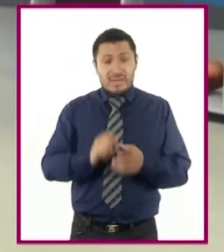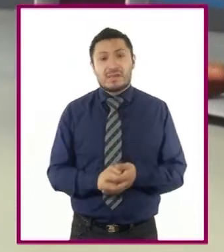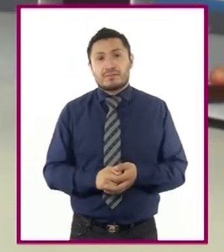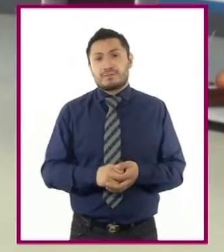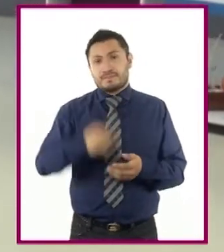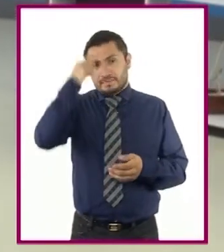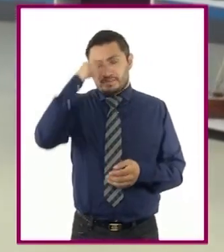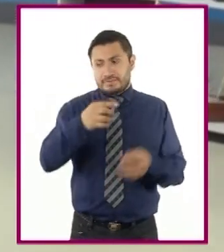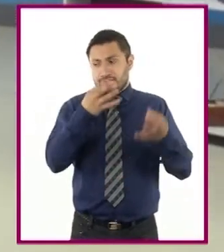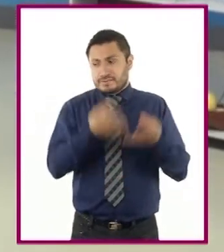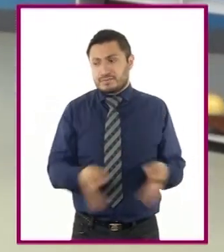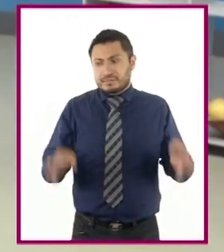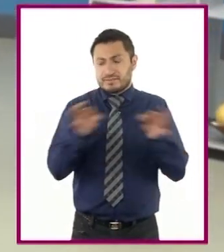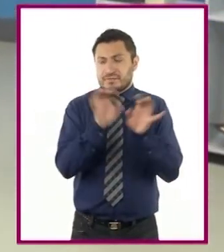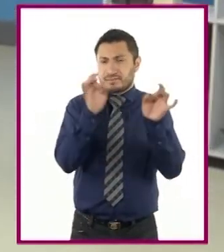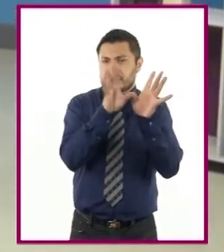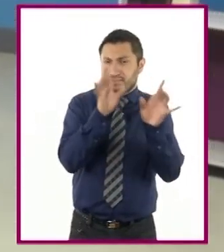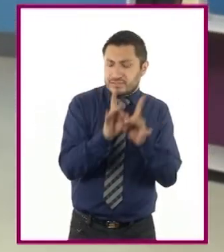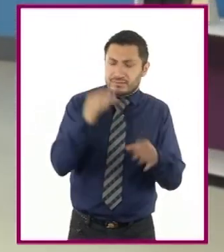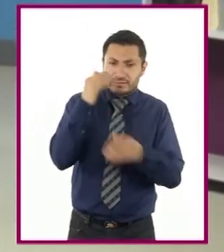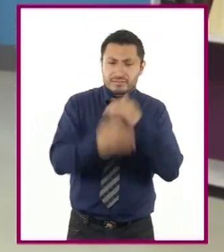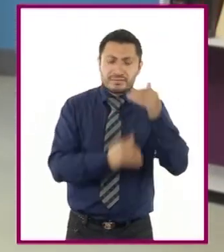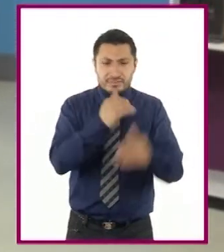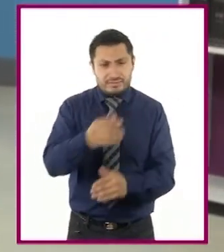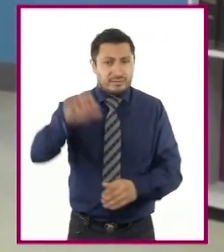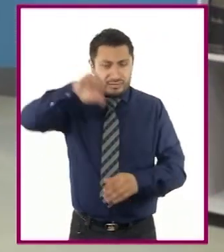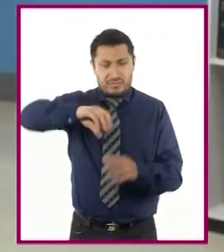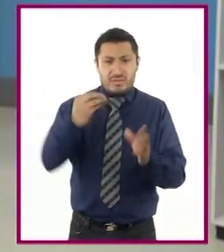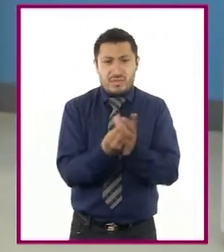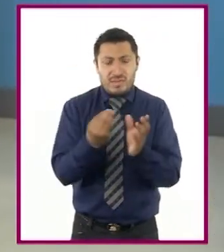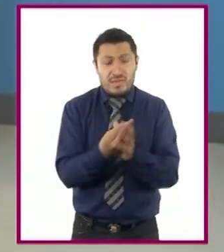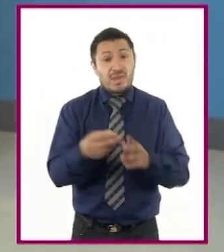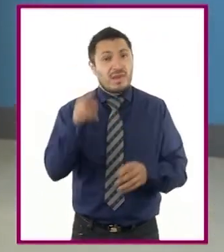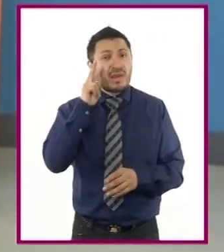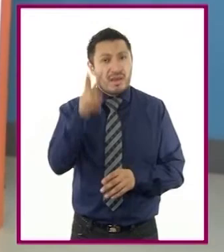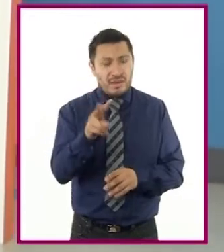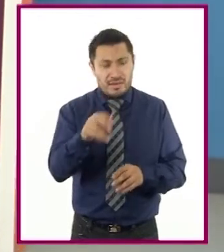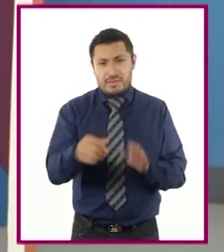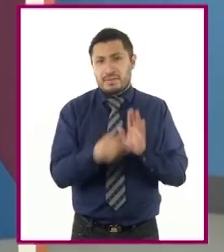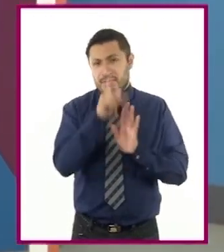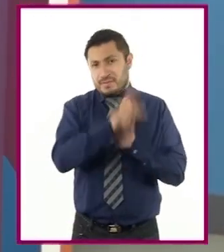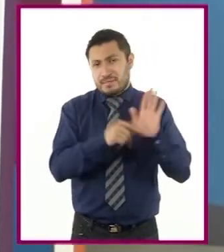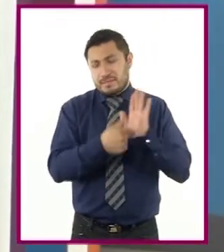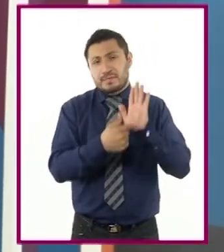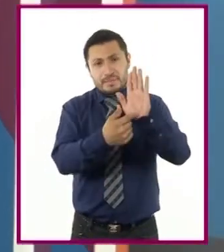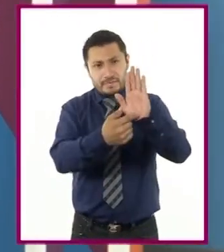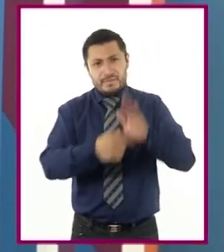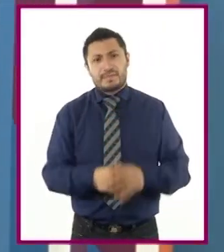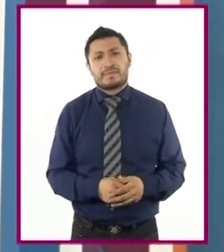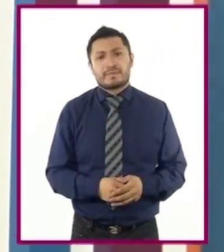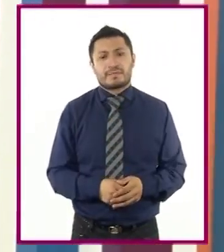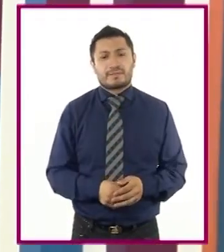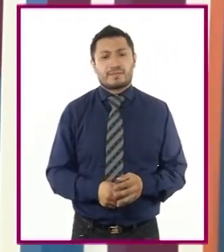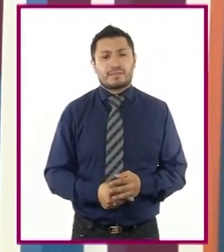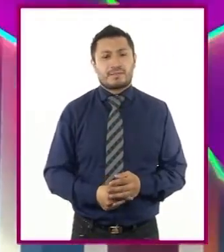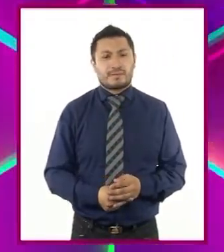principales acontecimientos y procesos estudiados en esta sesión, vean y escuchen con atención el siguiente